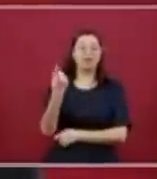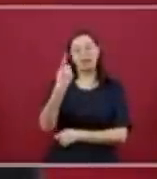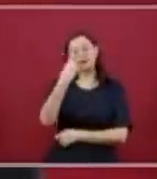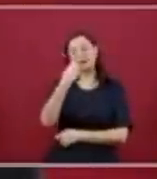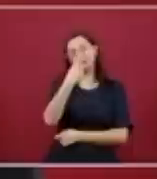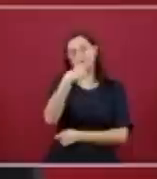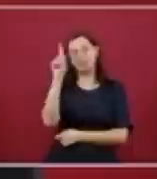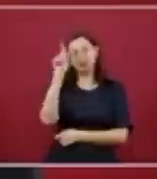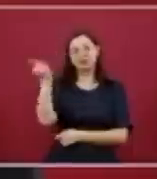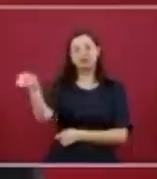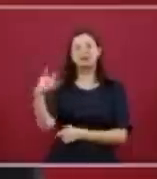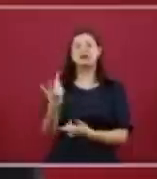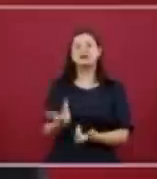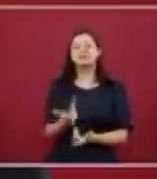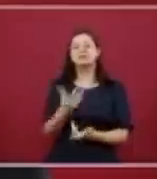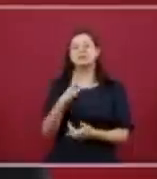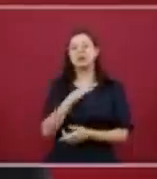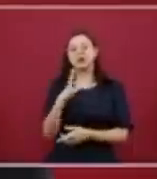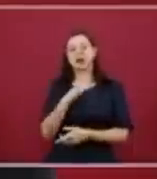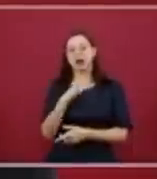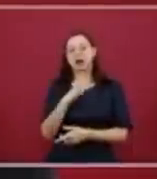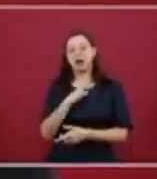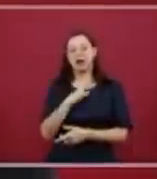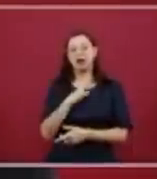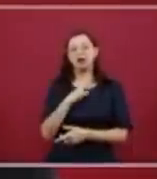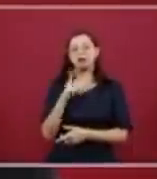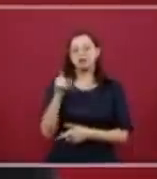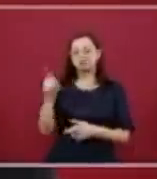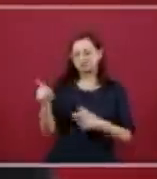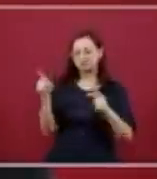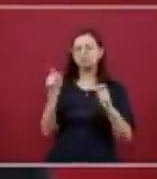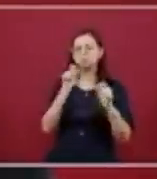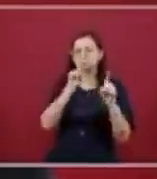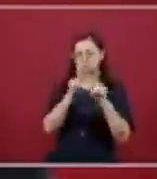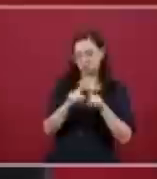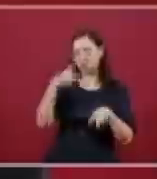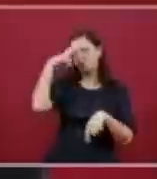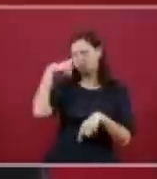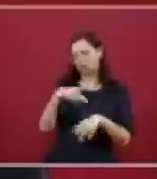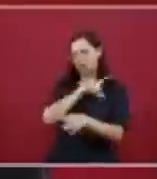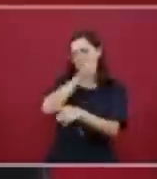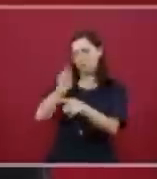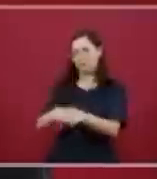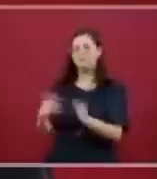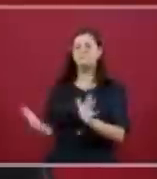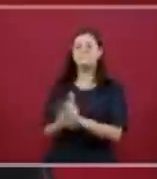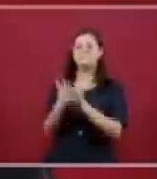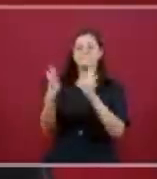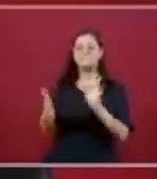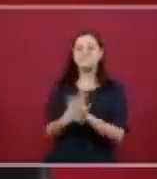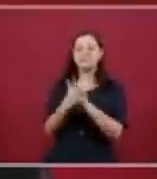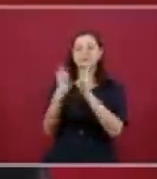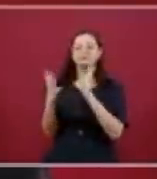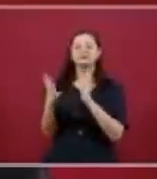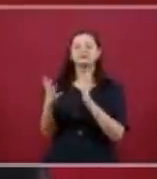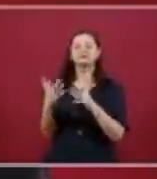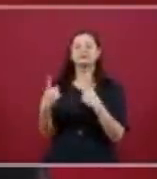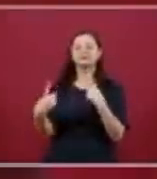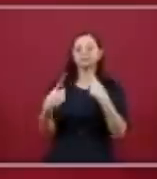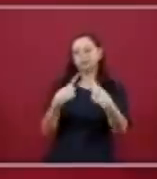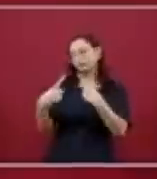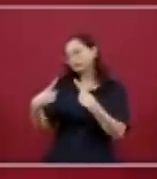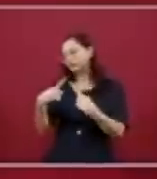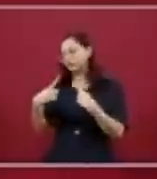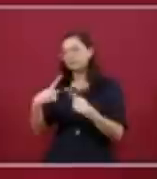se cuenta con el stand de México, se participó y se tuvo reuniones con los